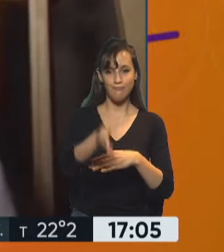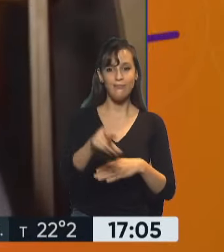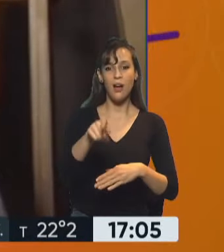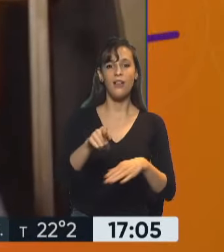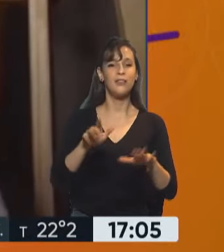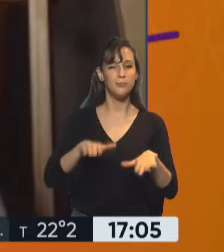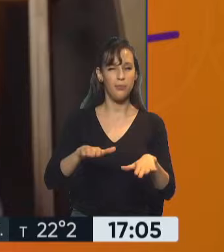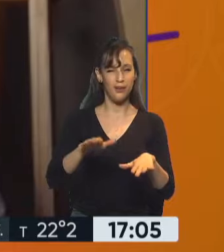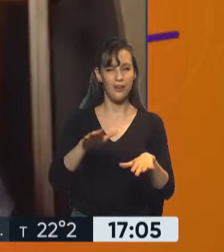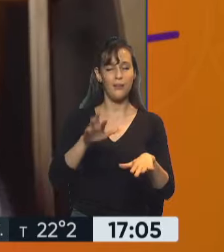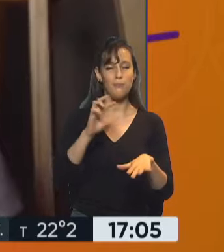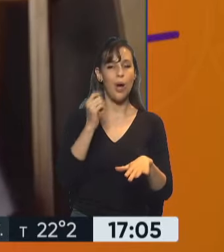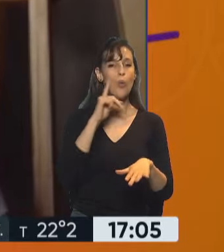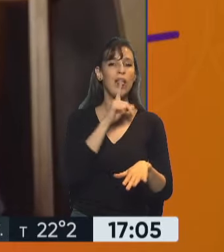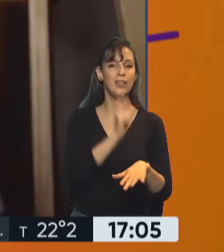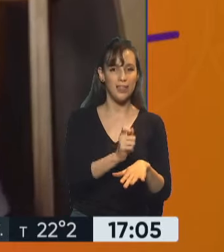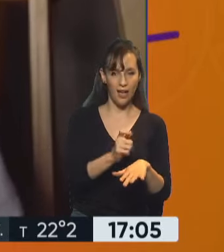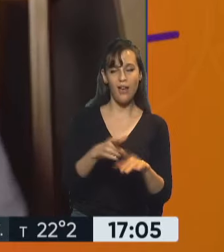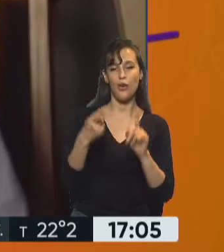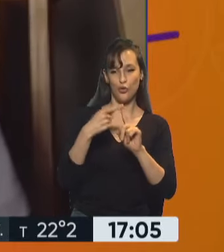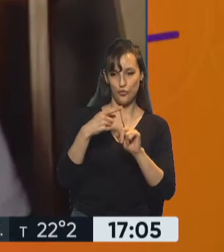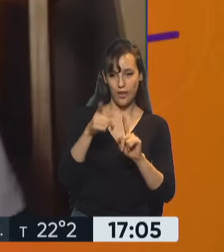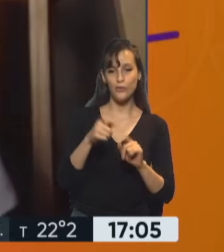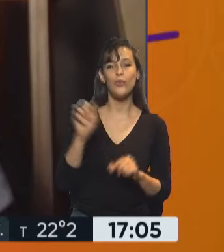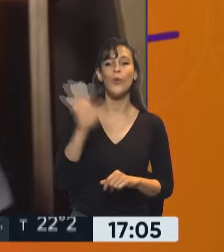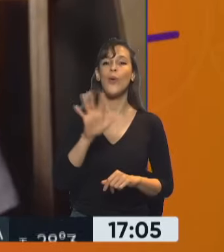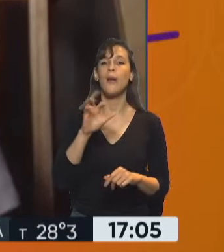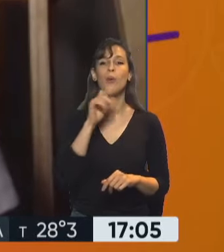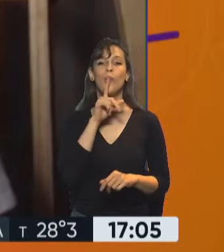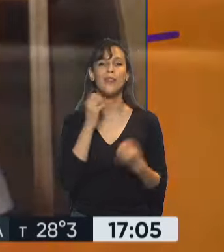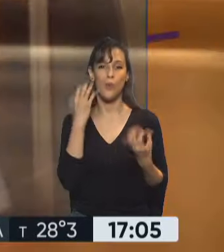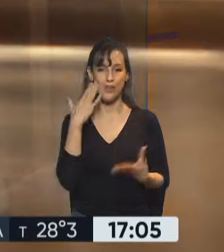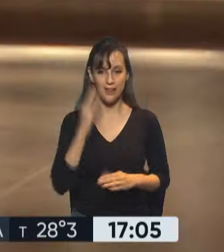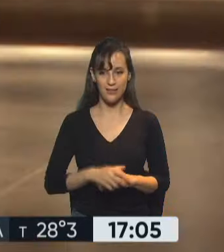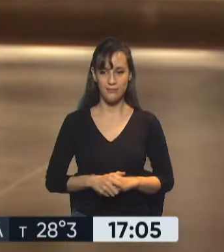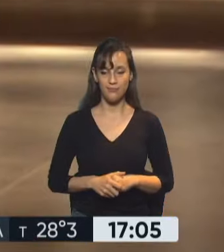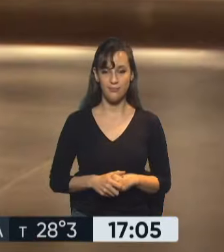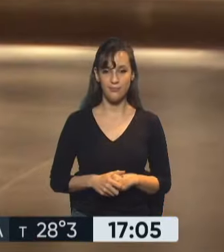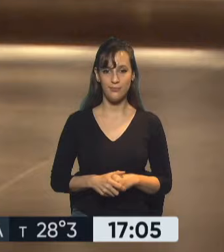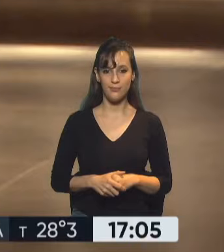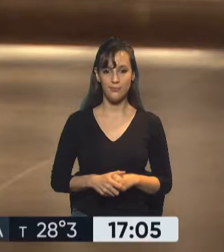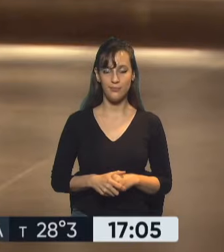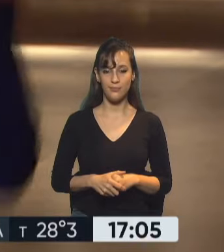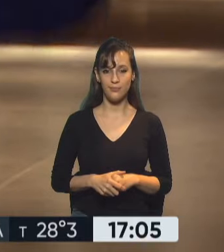Paulita Echeverría, así que le damos pase a Paulita. Hola Paulita, buenas tardes.